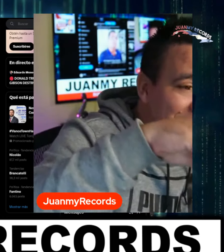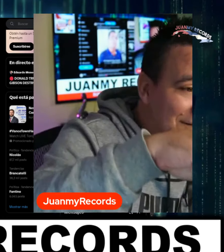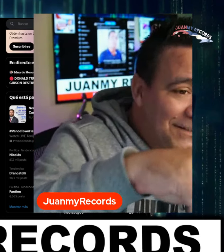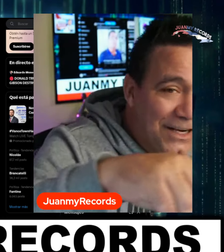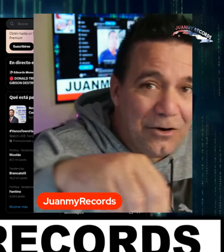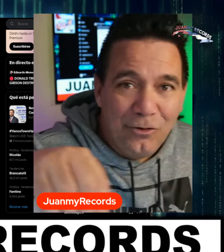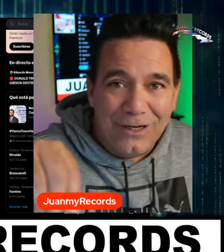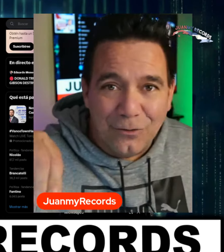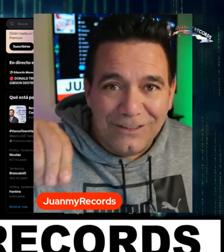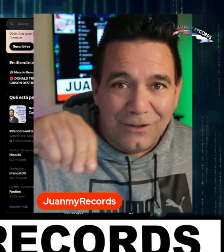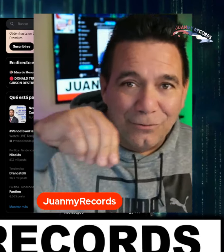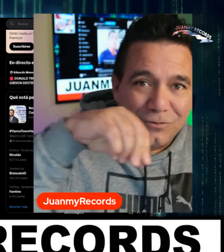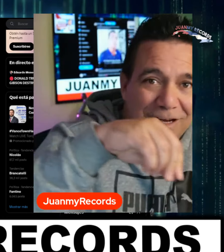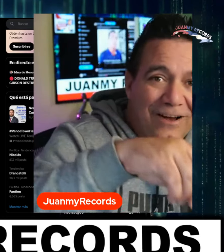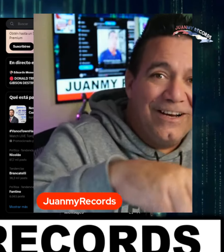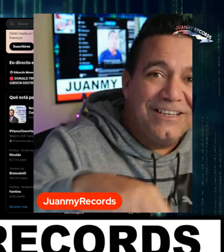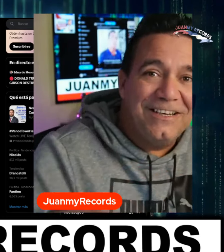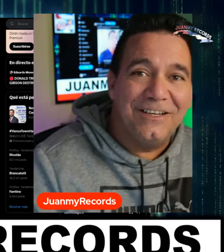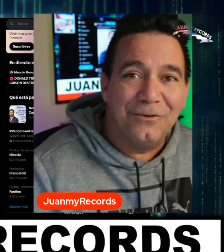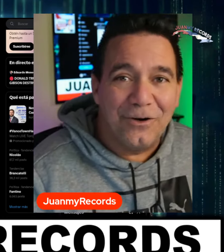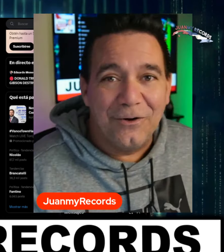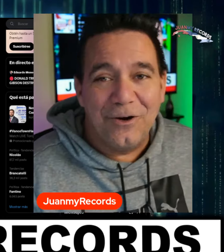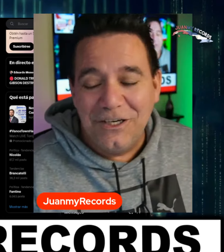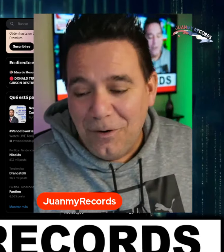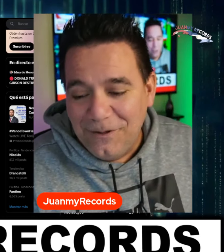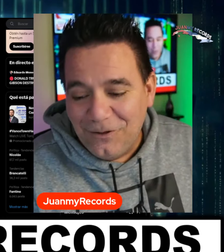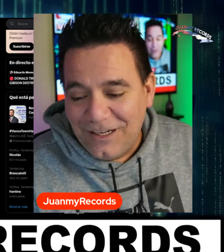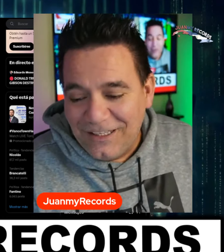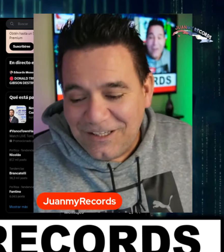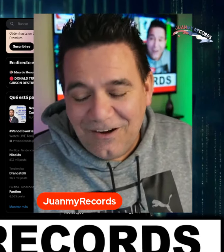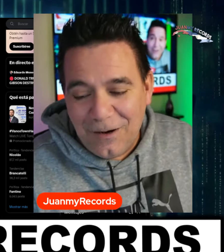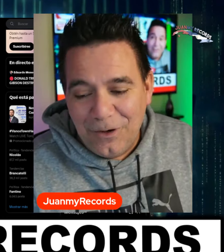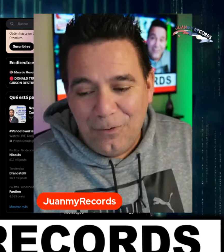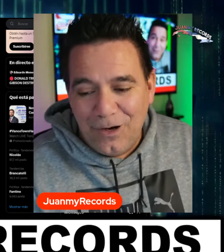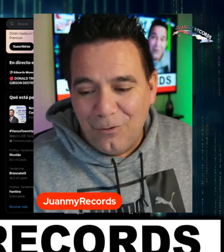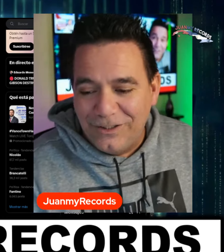escasez. Es como una ruleta rusa, a ver a quién le toca. En cualquier momento la leche la van a poner por la bolita.